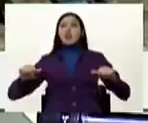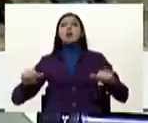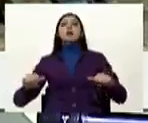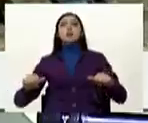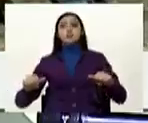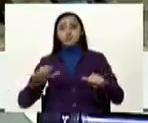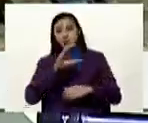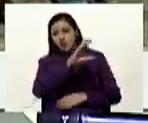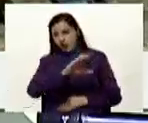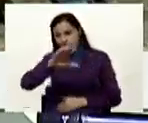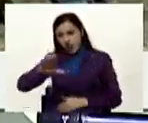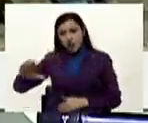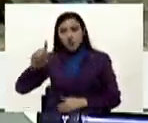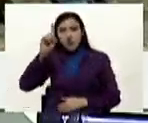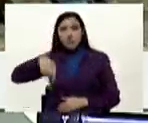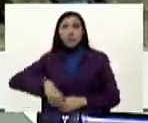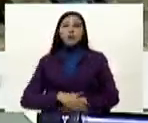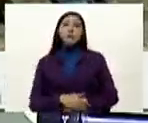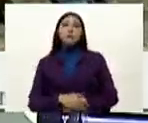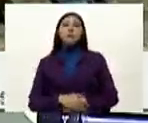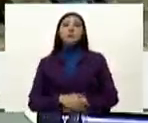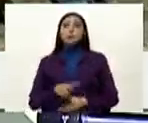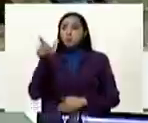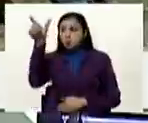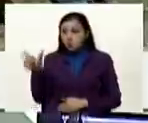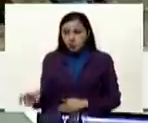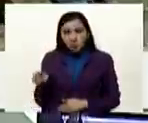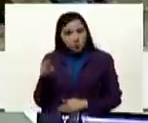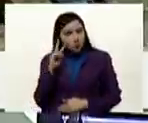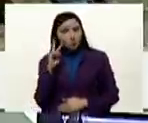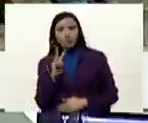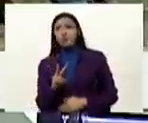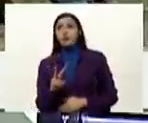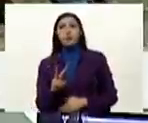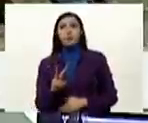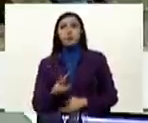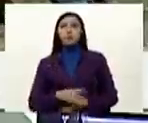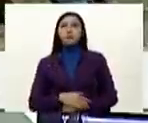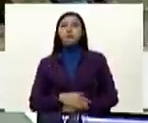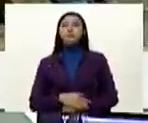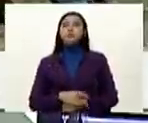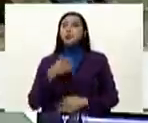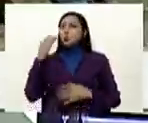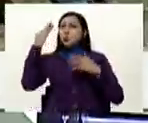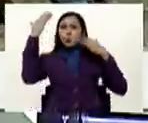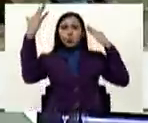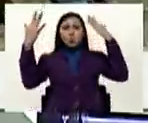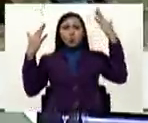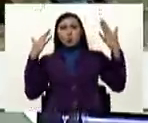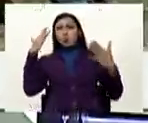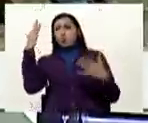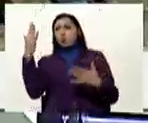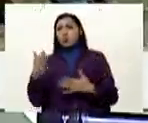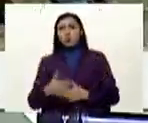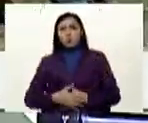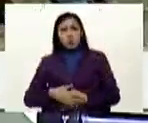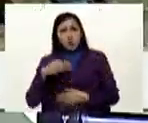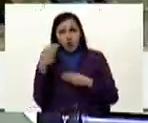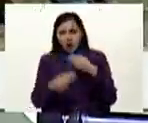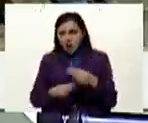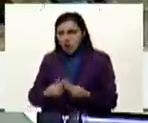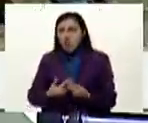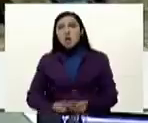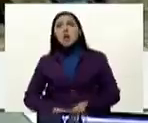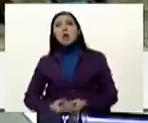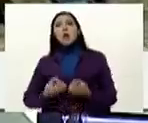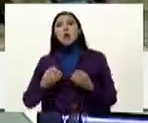latinoamericanas caribeñas, es lo que no quiere ver José María Aznar en su visión obcecadamente colonialista,